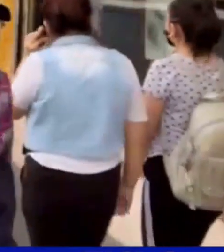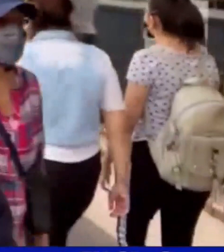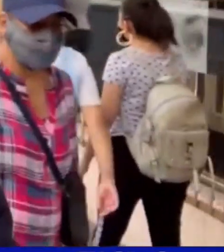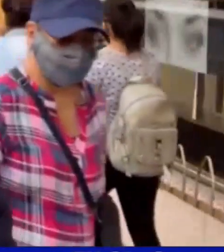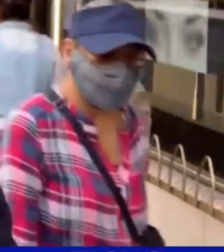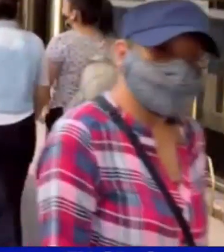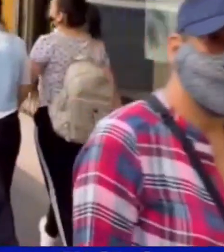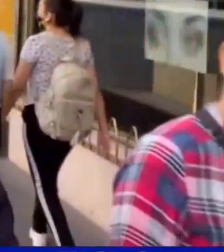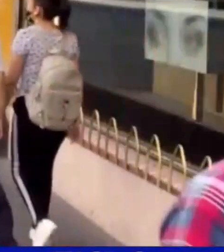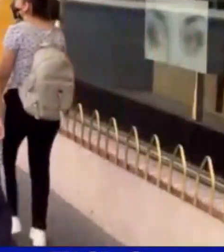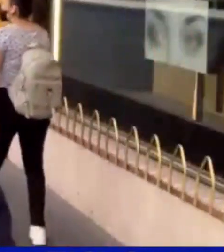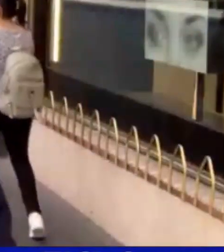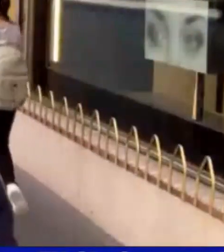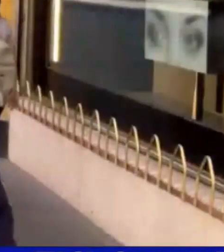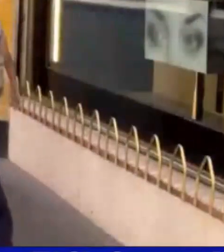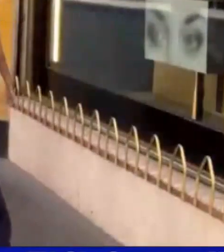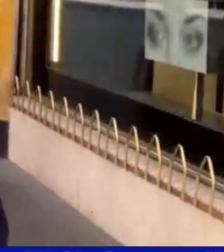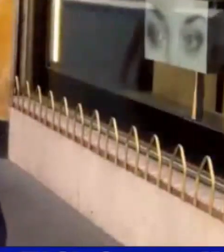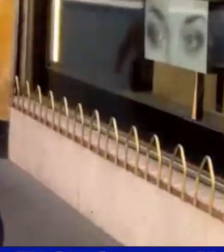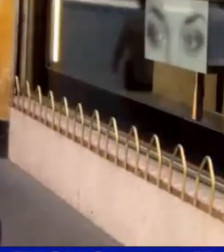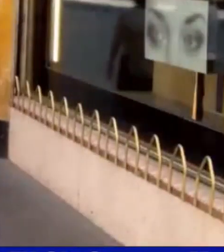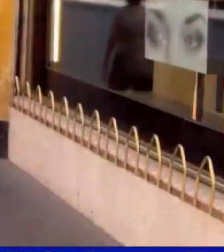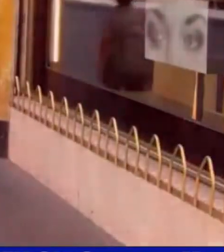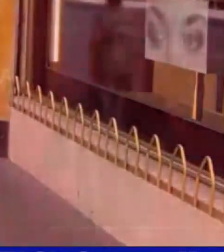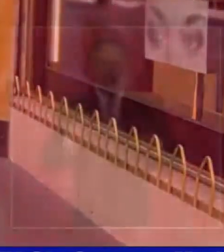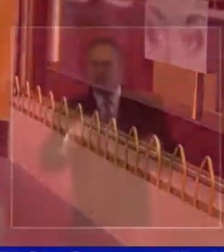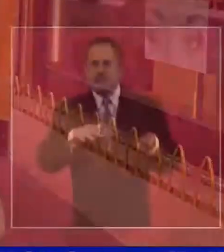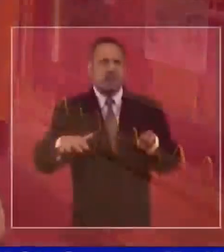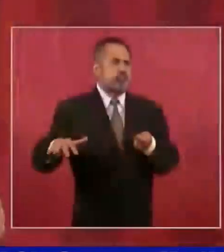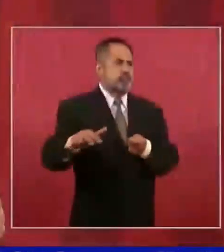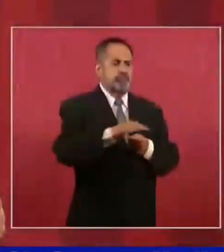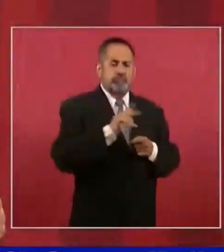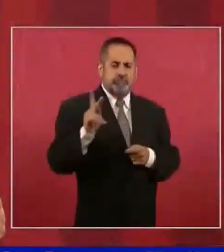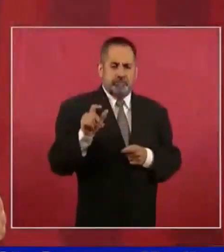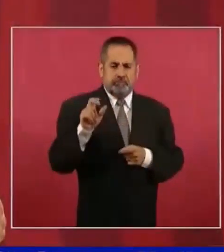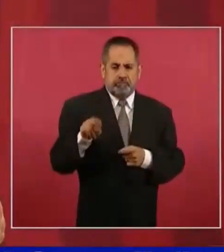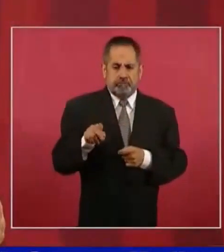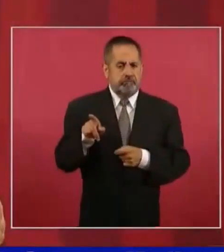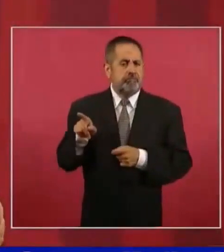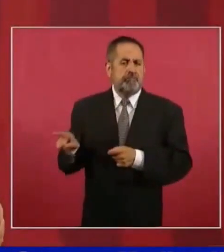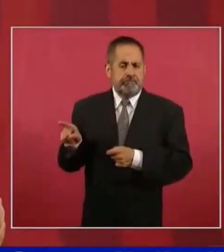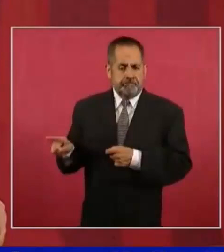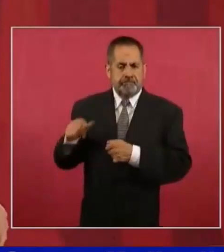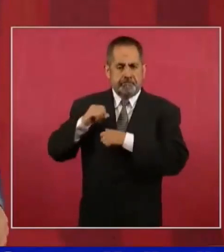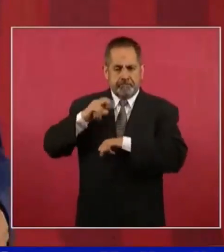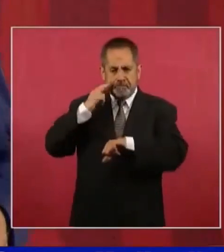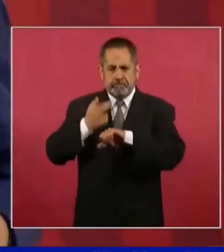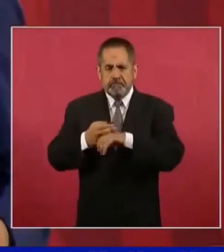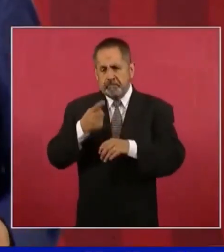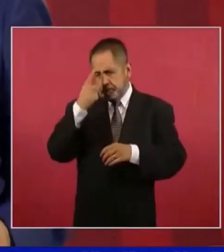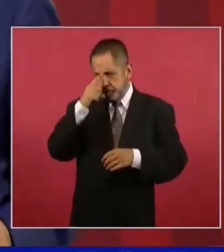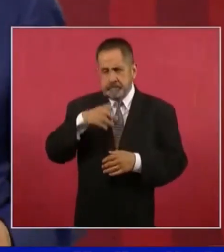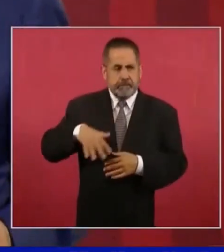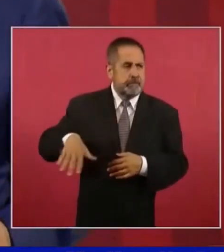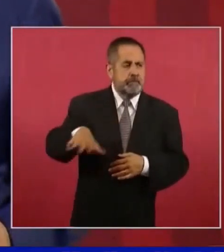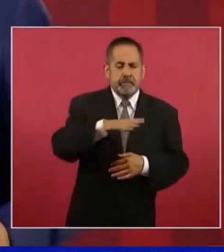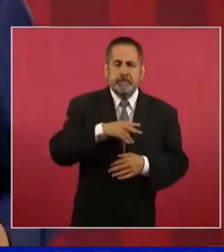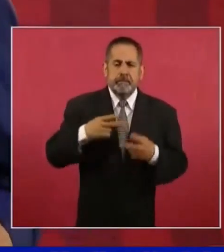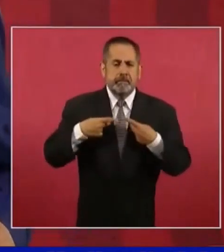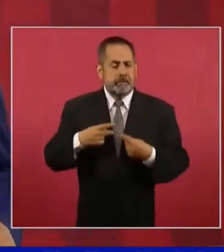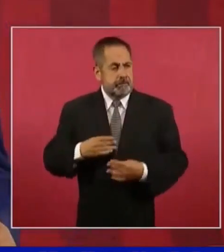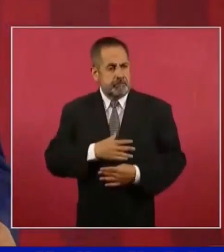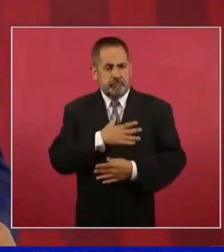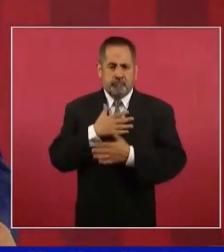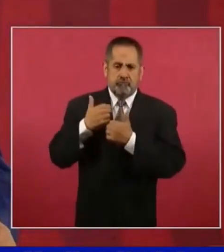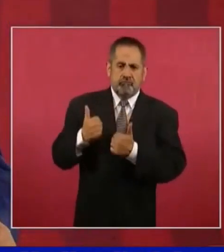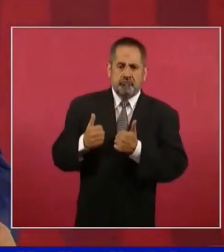este sondeo regional de imagen presidencial difundidos ayer en Buenos Aires, Argentina. De acuerdo con el más reciente monitoreo